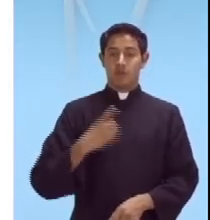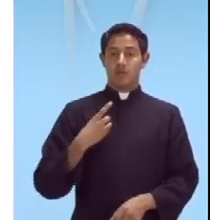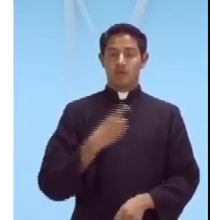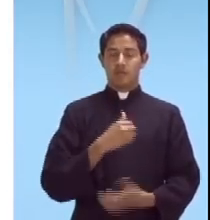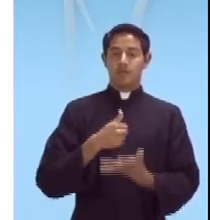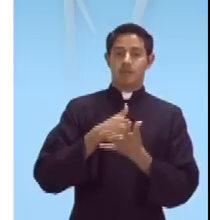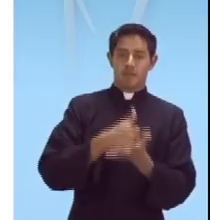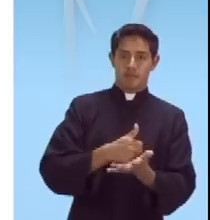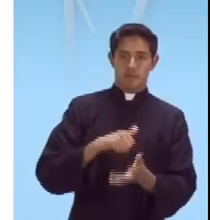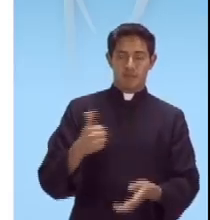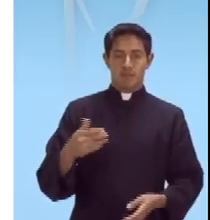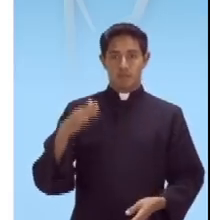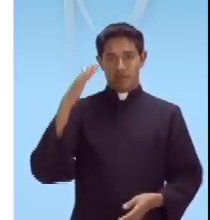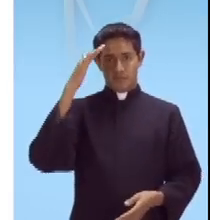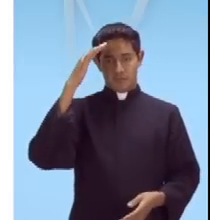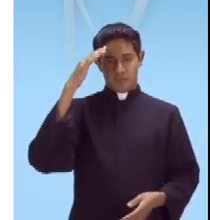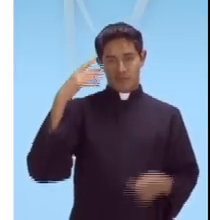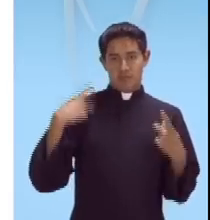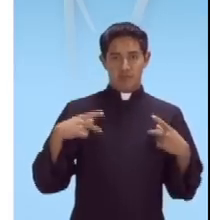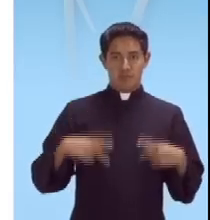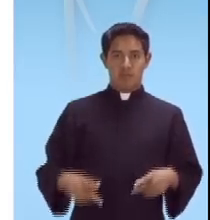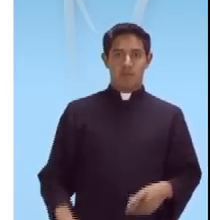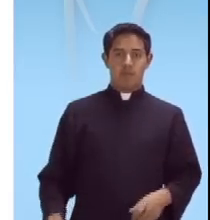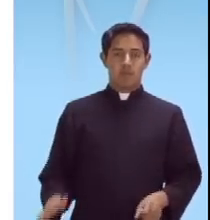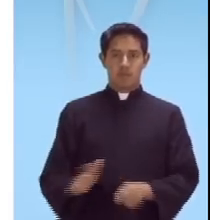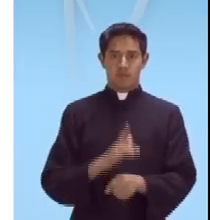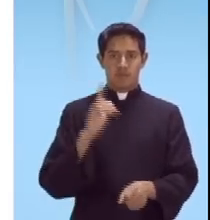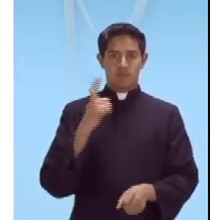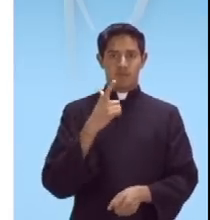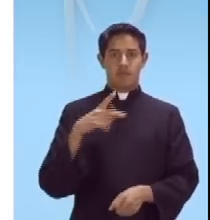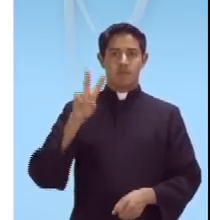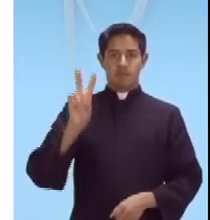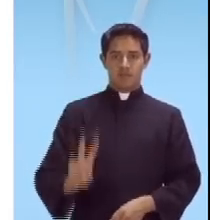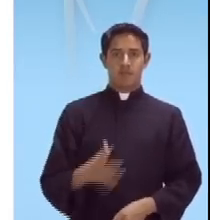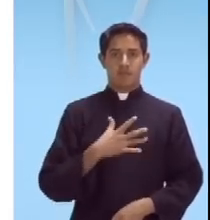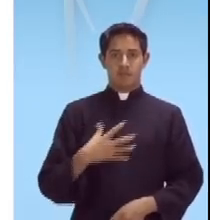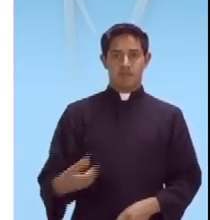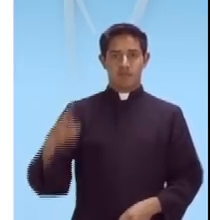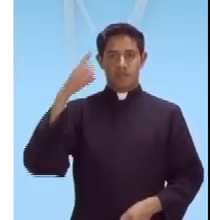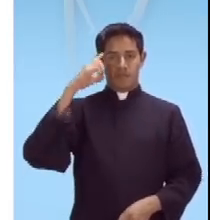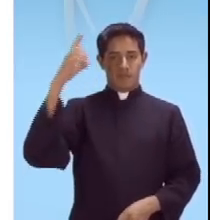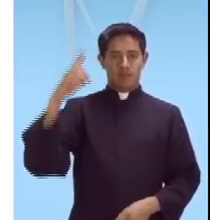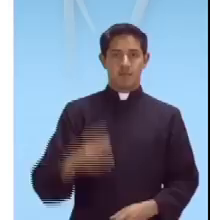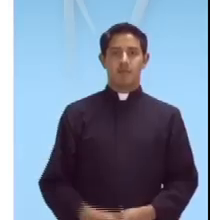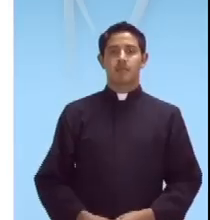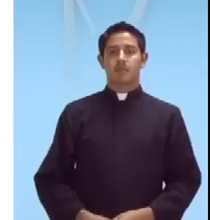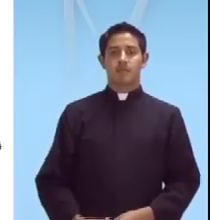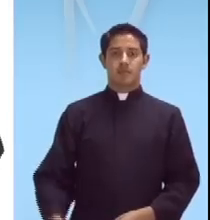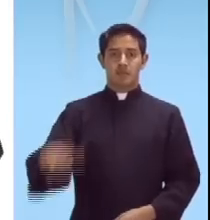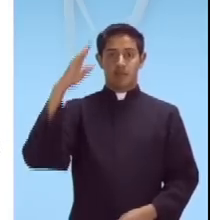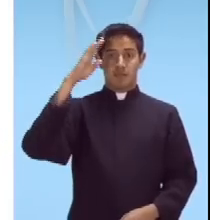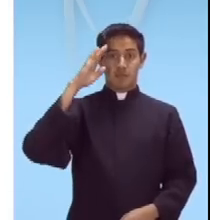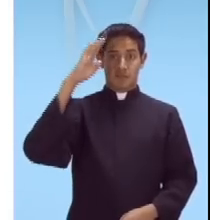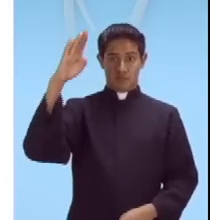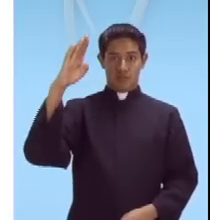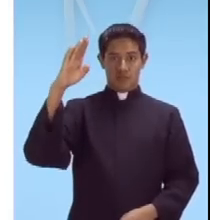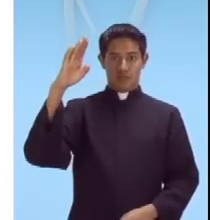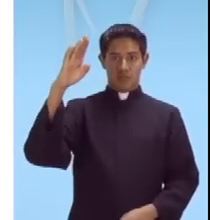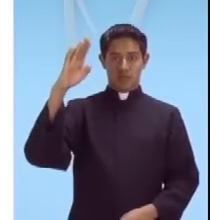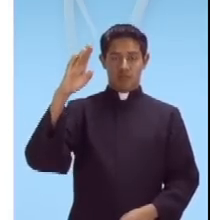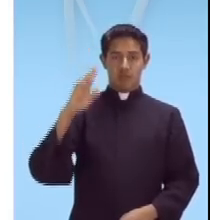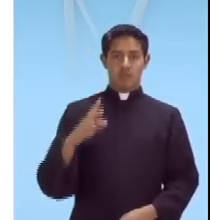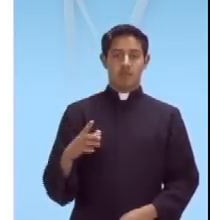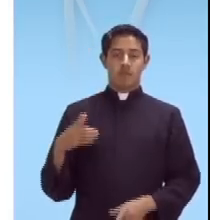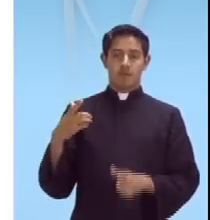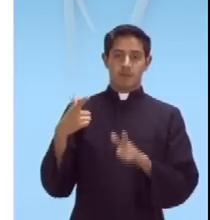de Dios. Que el Señor nos siga bendiciendo, como